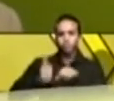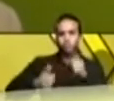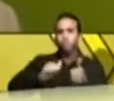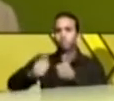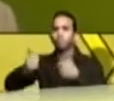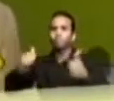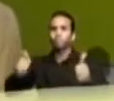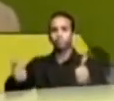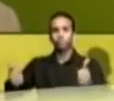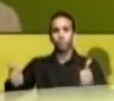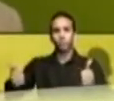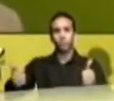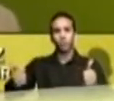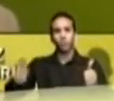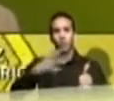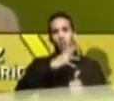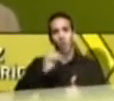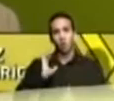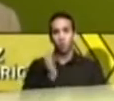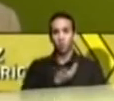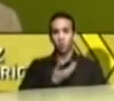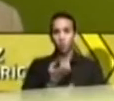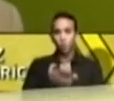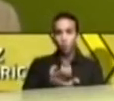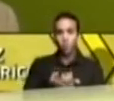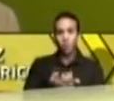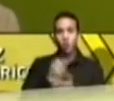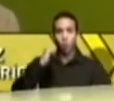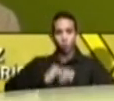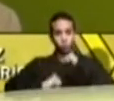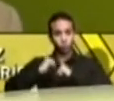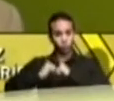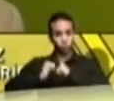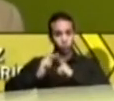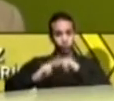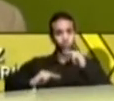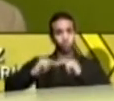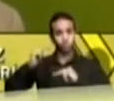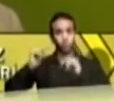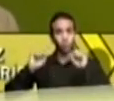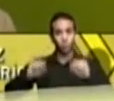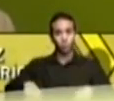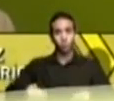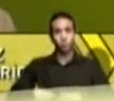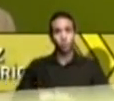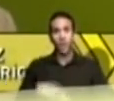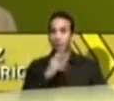inyecta nuestra economía también en el aspecto de la construcción, pero más importante aún, nos